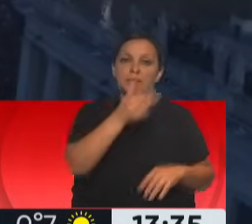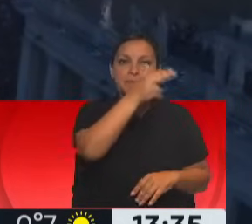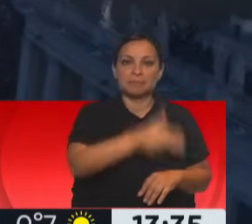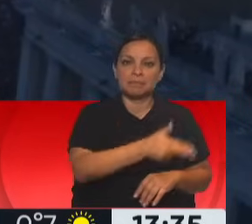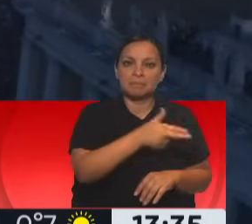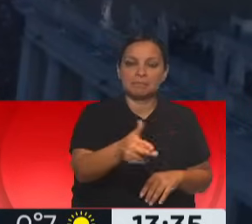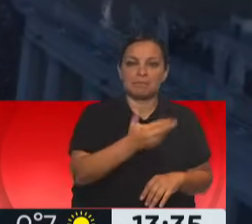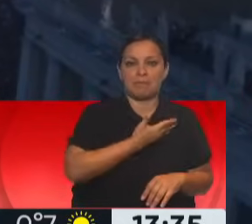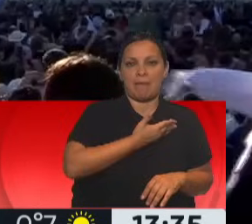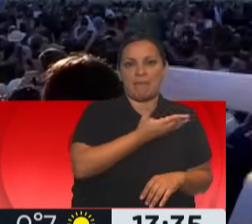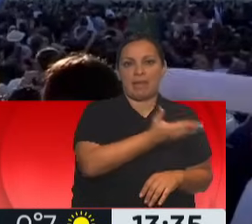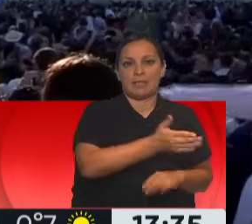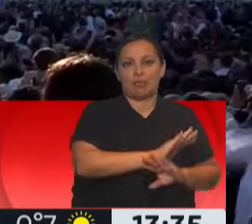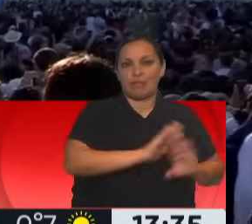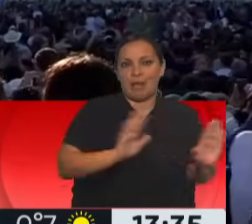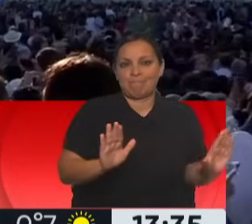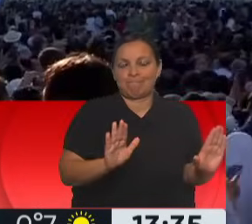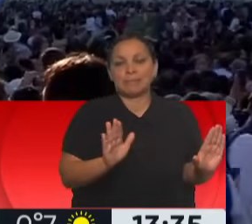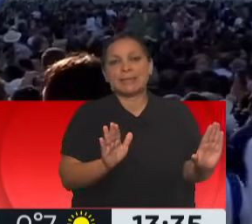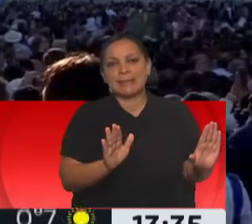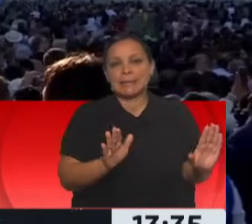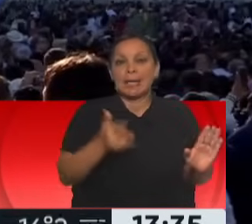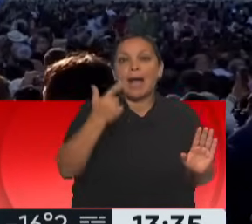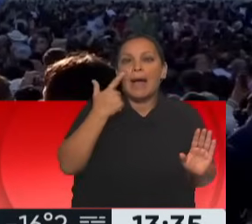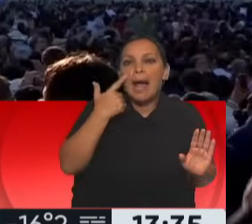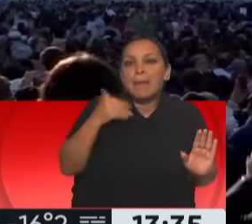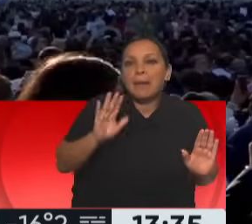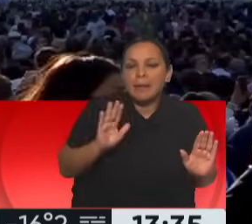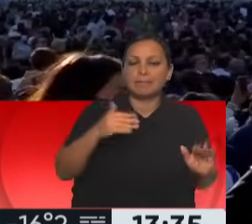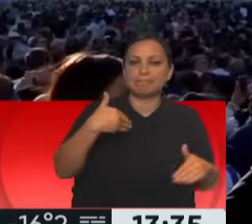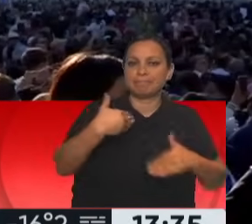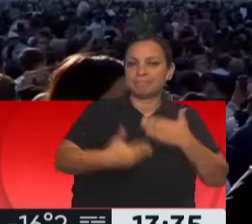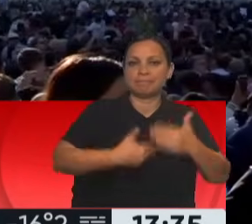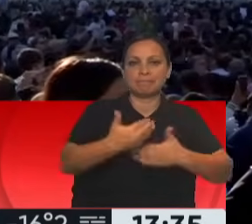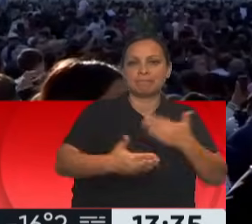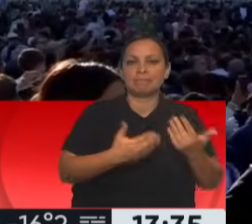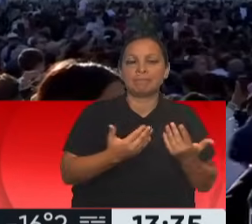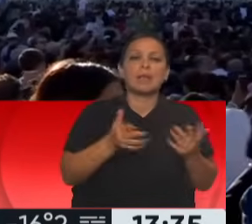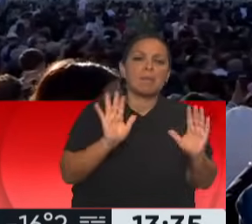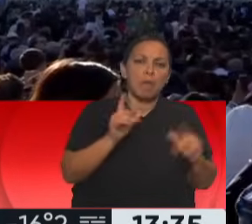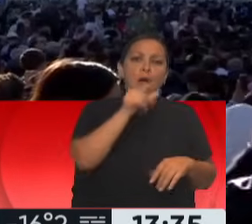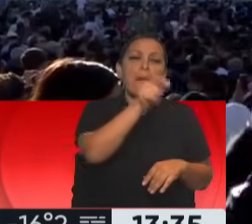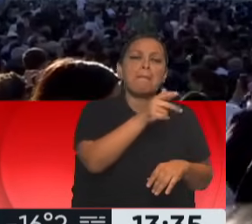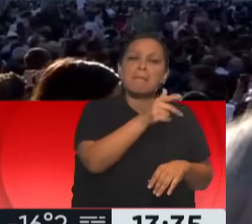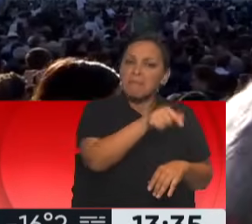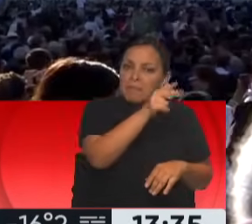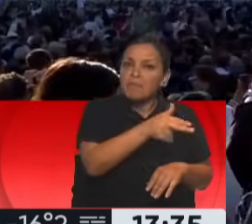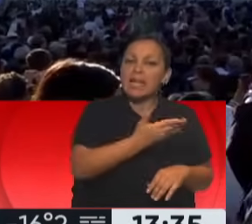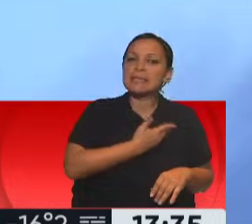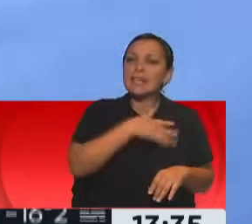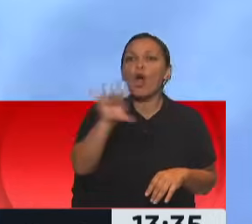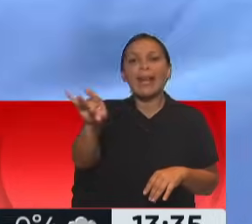Es un poco difícil pensar que porque los haya elegido Francisco, porque los haya